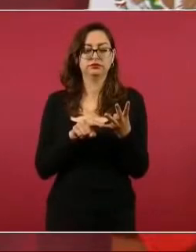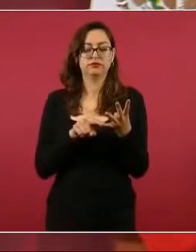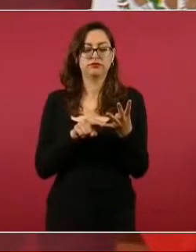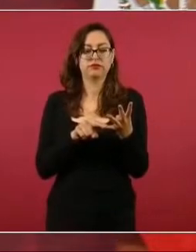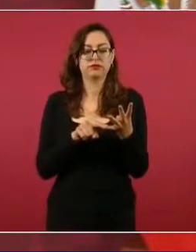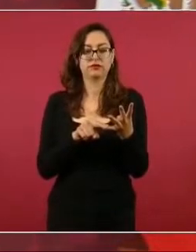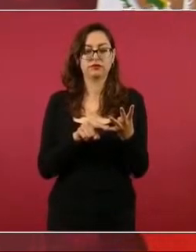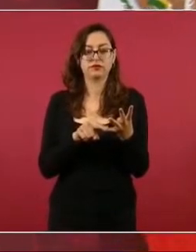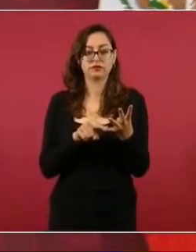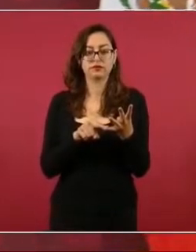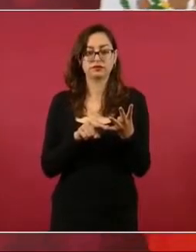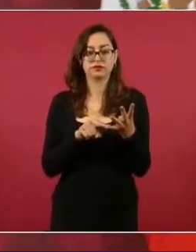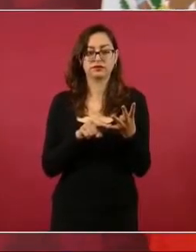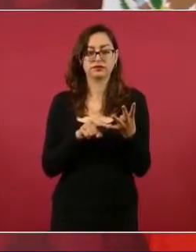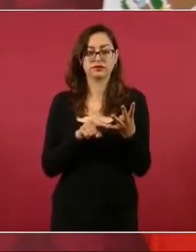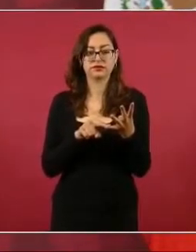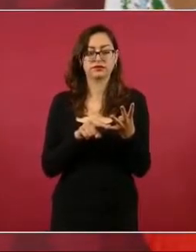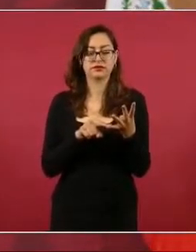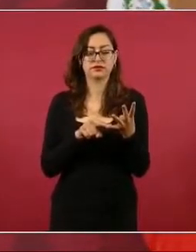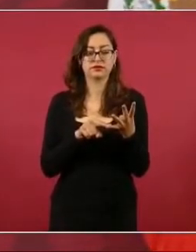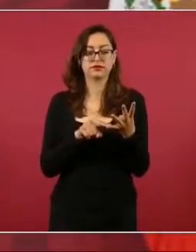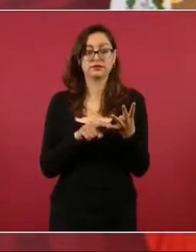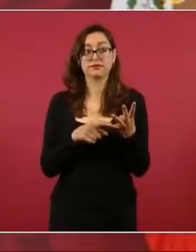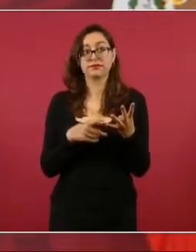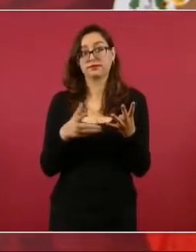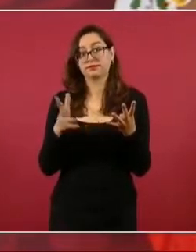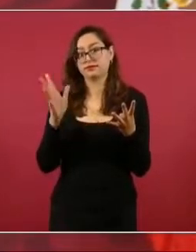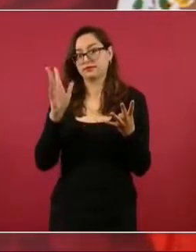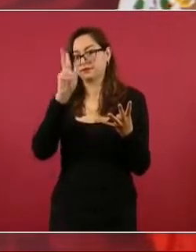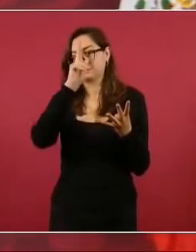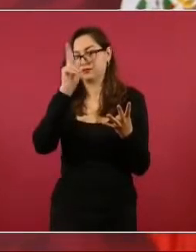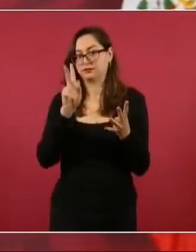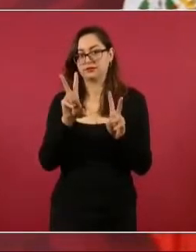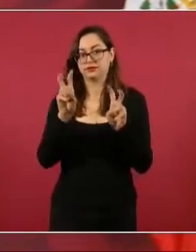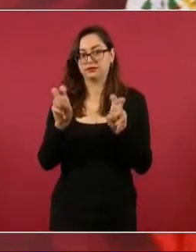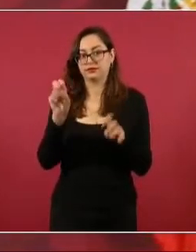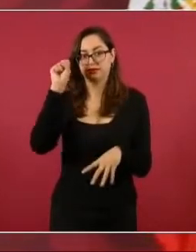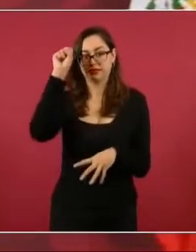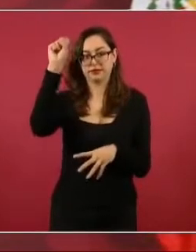Ya no hablemos pues, del sector obrero,